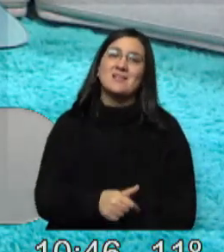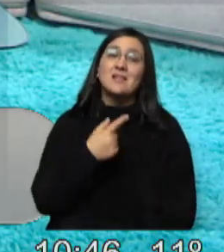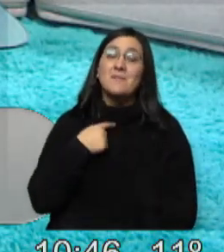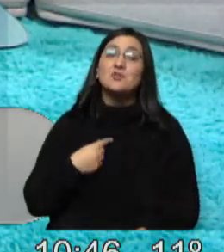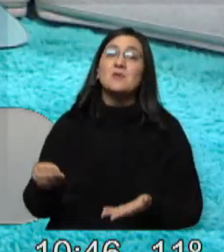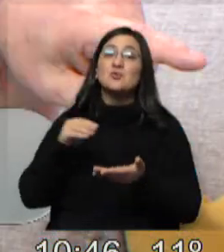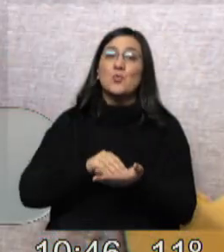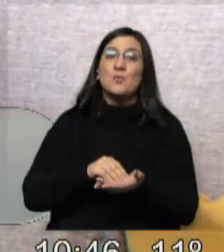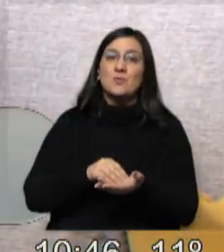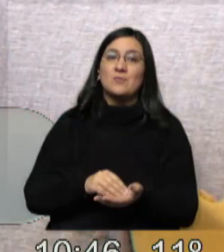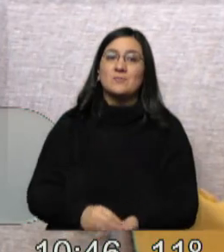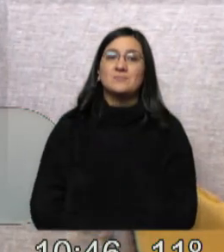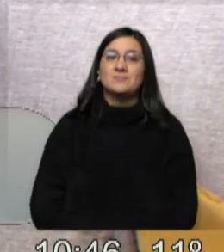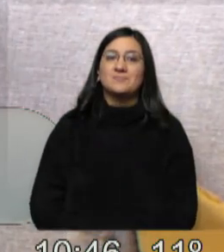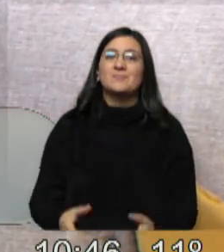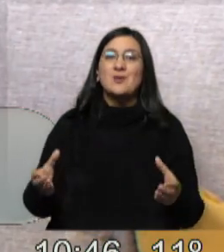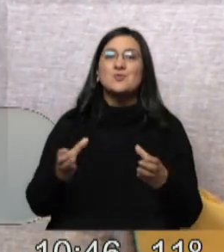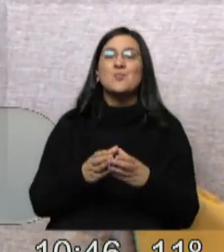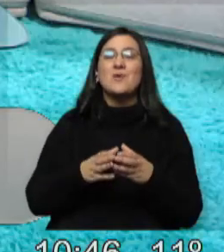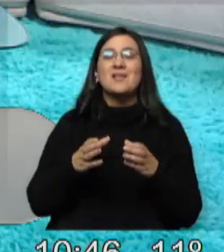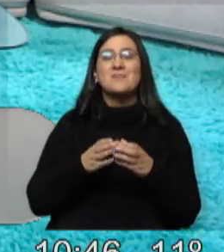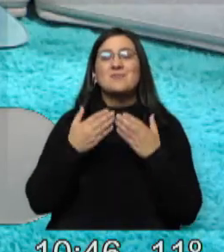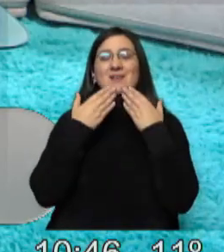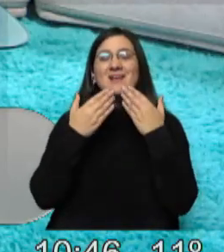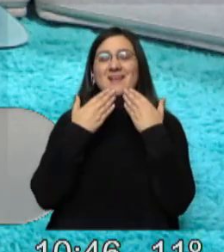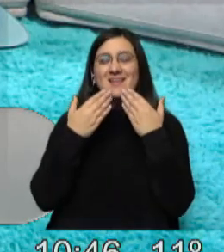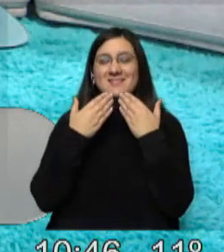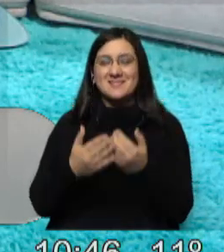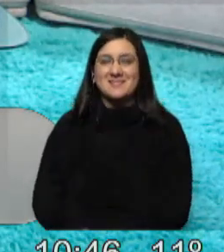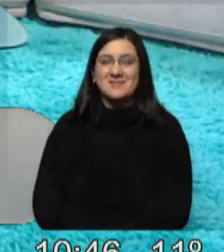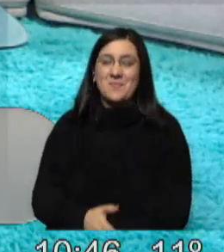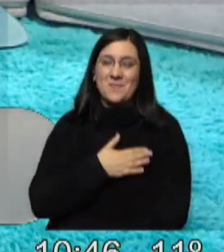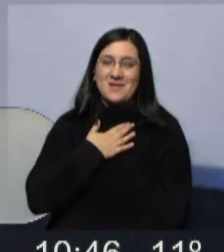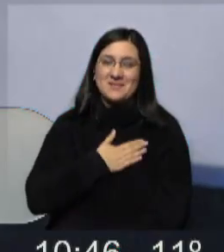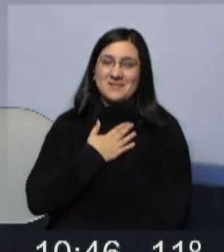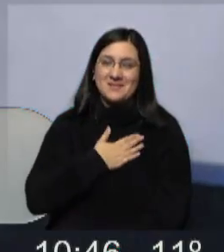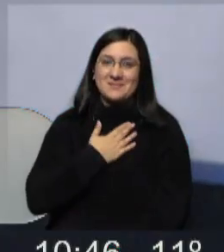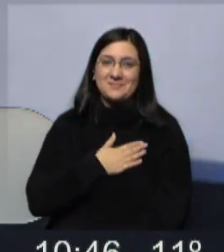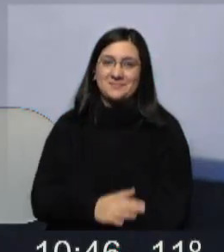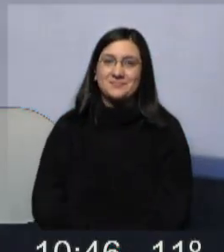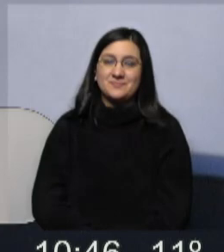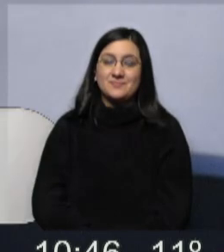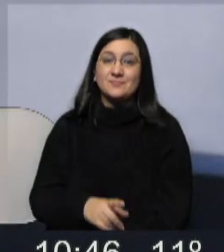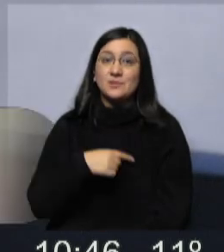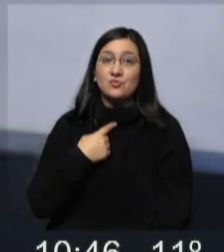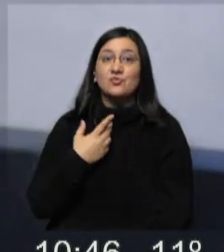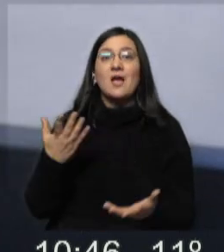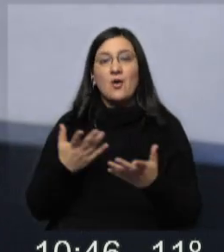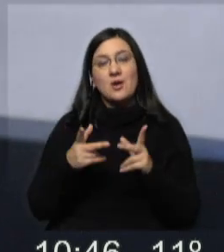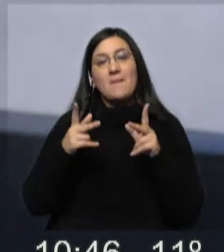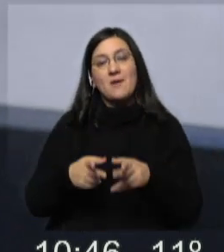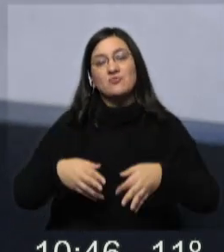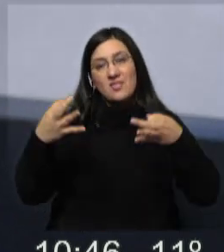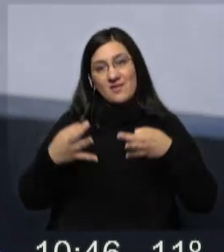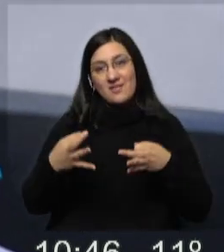también, me sumo a este equipo. Gracias a ustedes por abrir las puertas gratis. Un placer, igualmente. Y nosotros nos vamos ahora a una tanda de